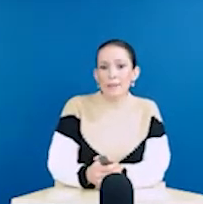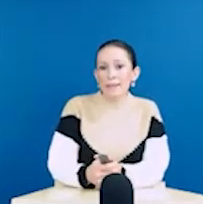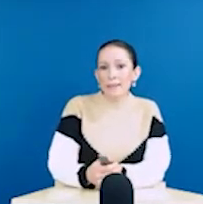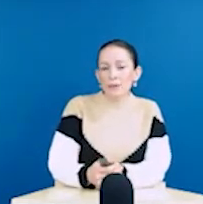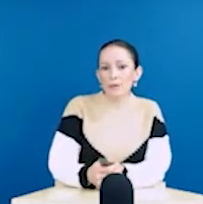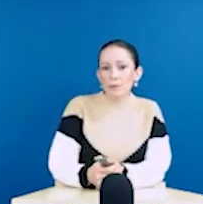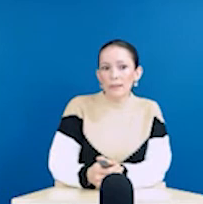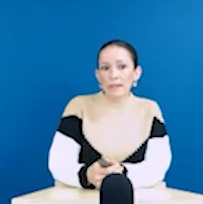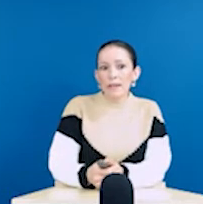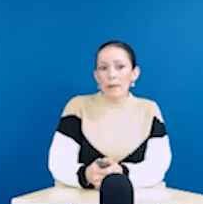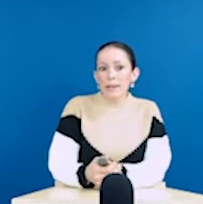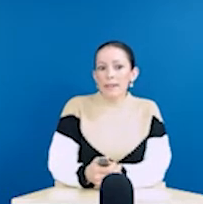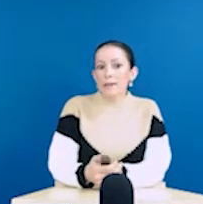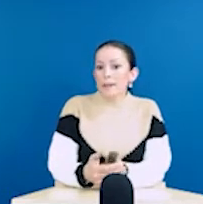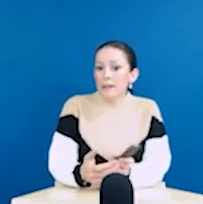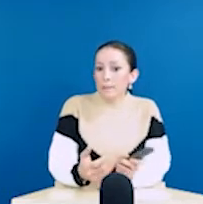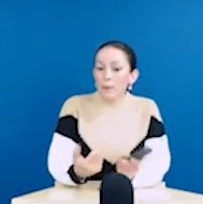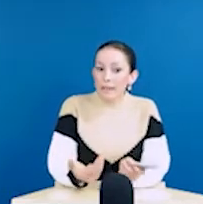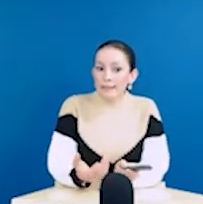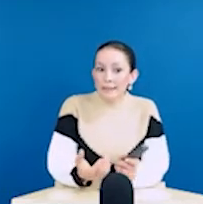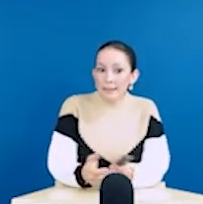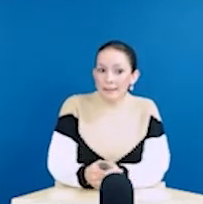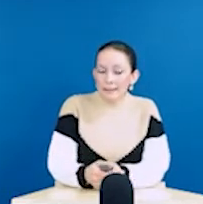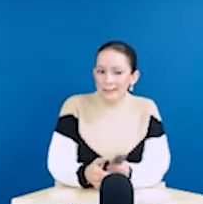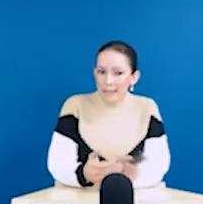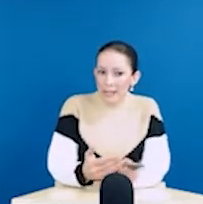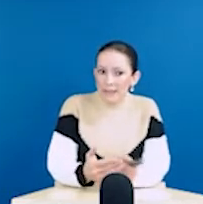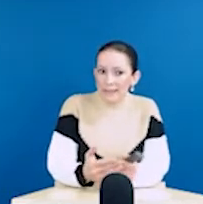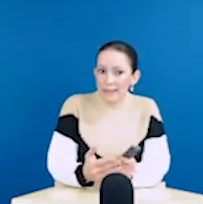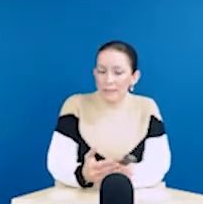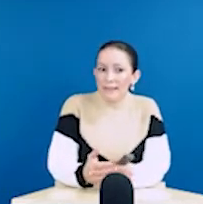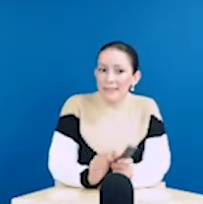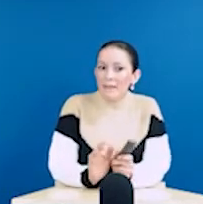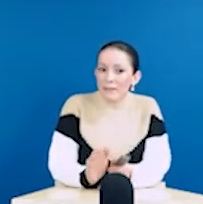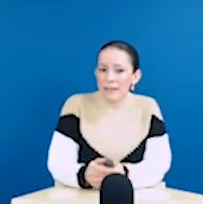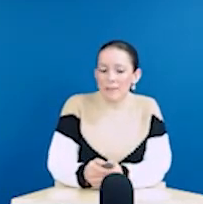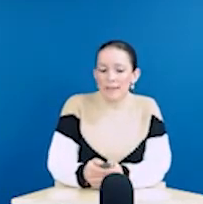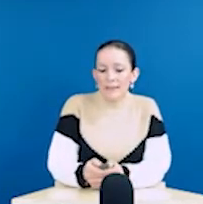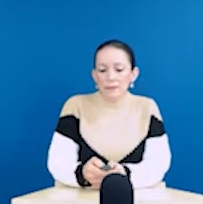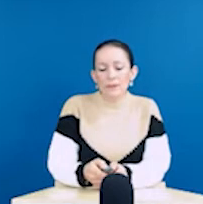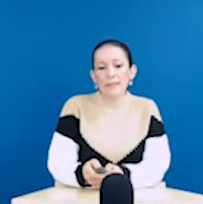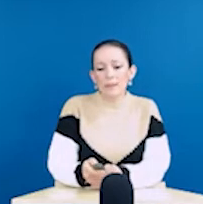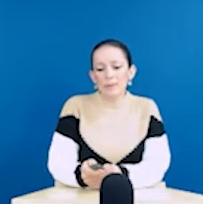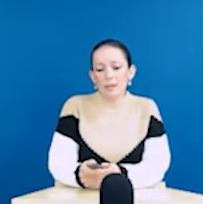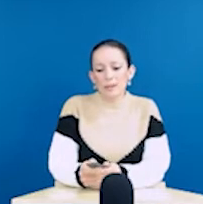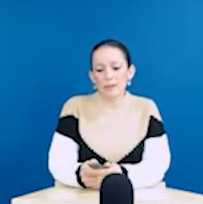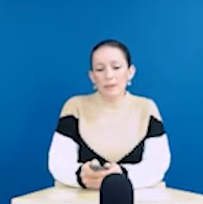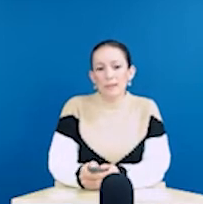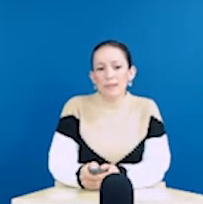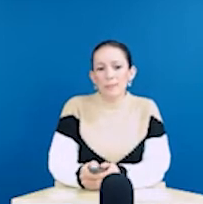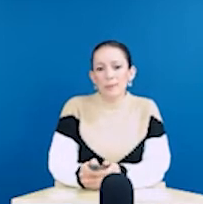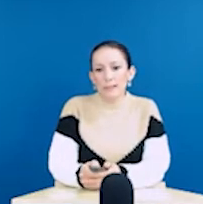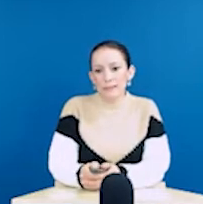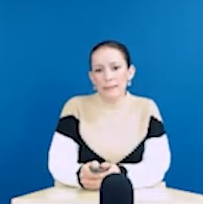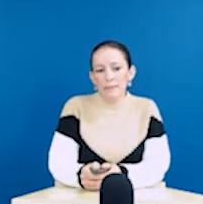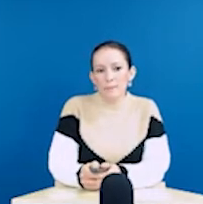que sale el paciente de consulta, y poder estar claros exactamente en esa vía de administración de esa quimioterapia.